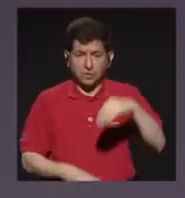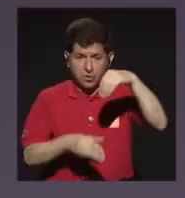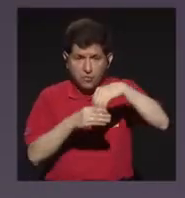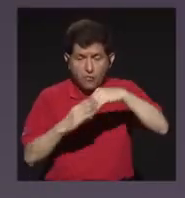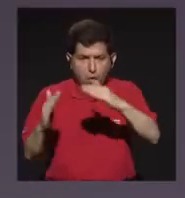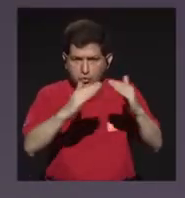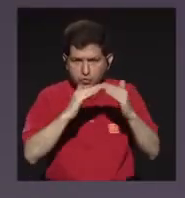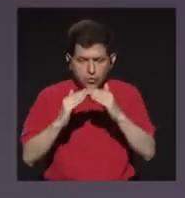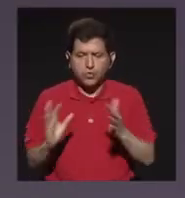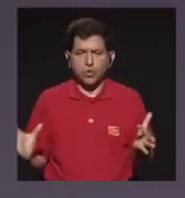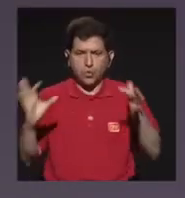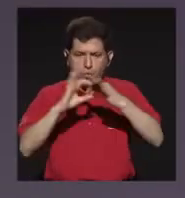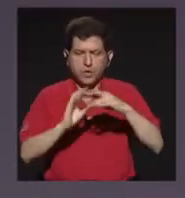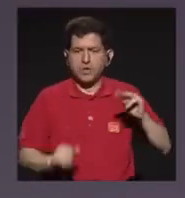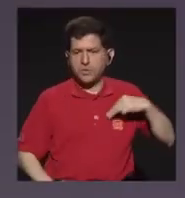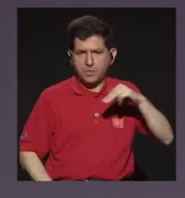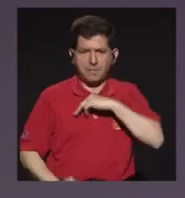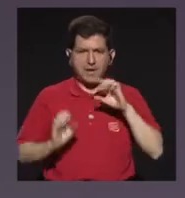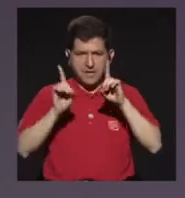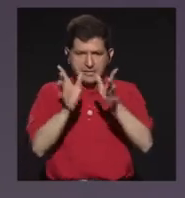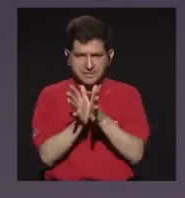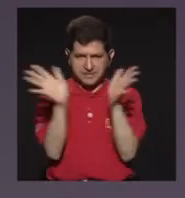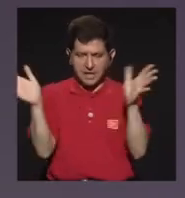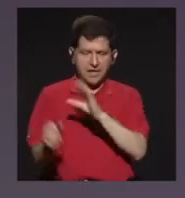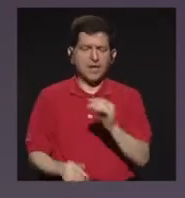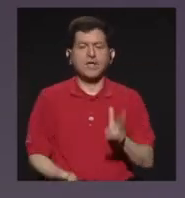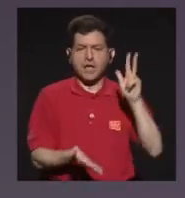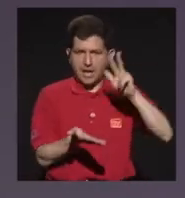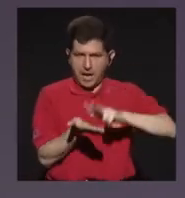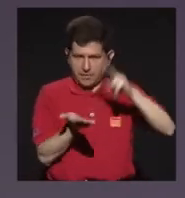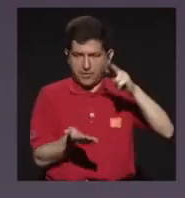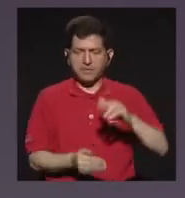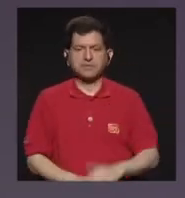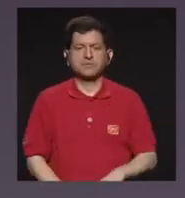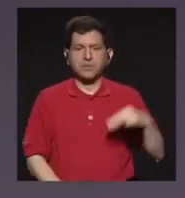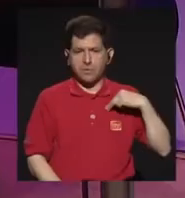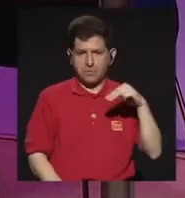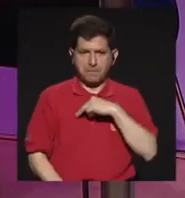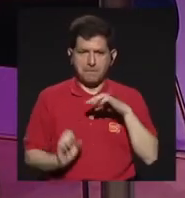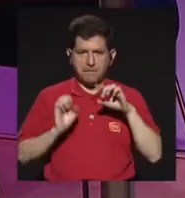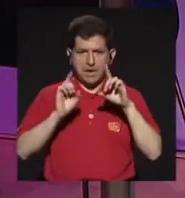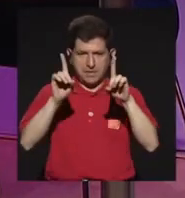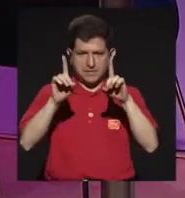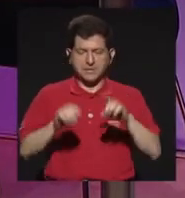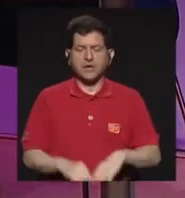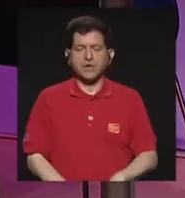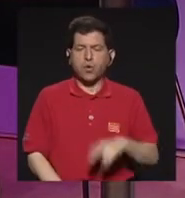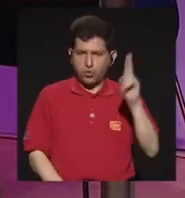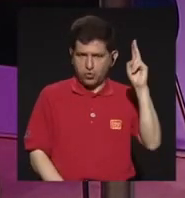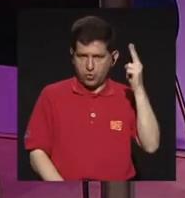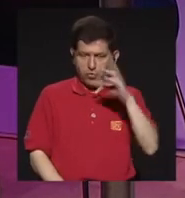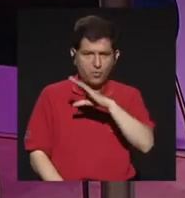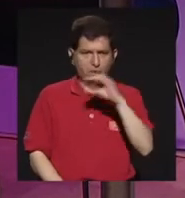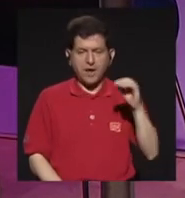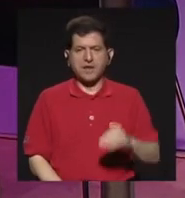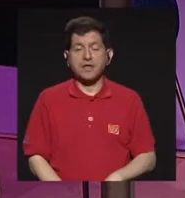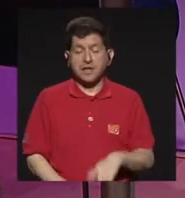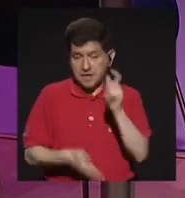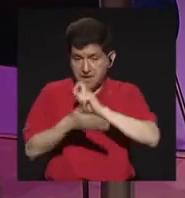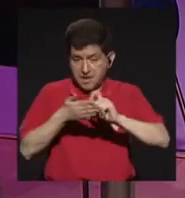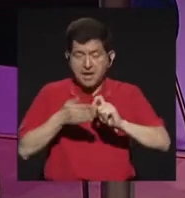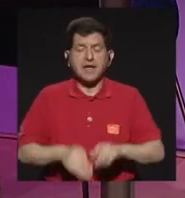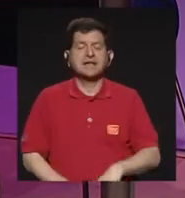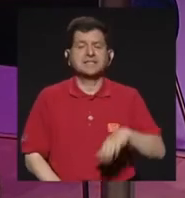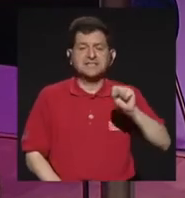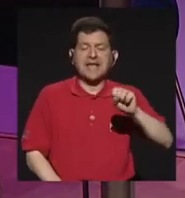en conjunto con el Ministerio de Educación y con la aprobación tanto del Ministerio de Educación de Uruguay como del autor Sergio